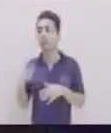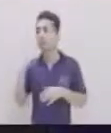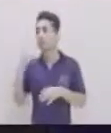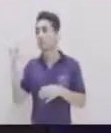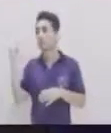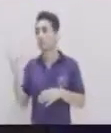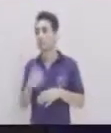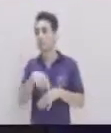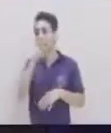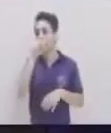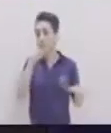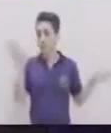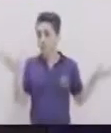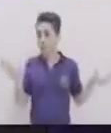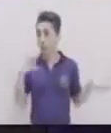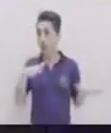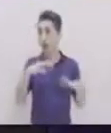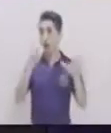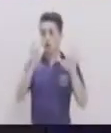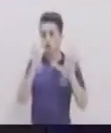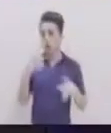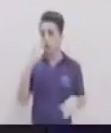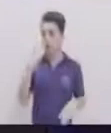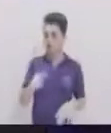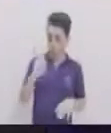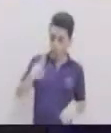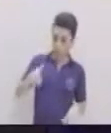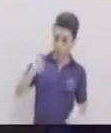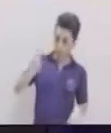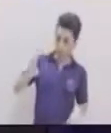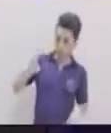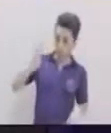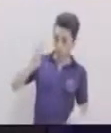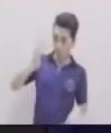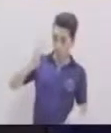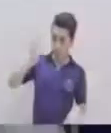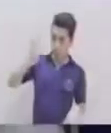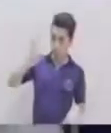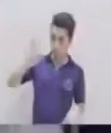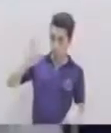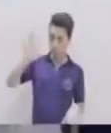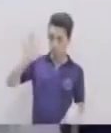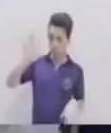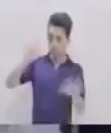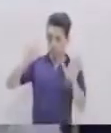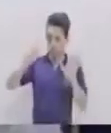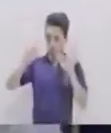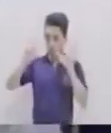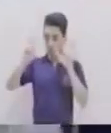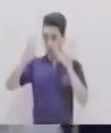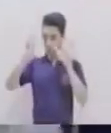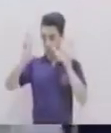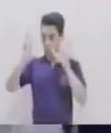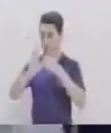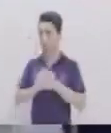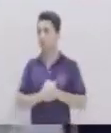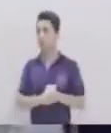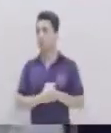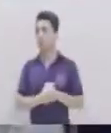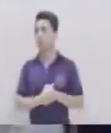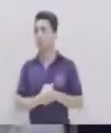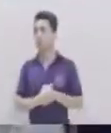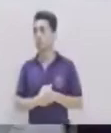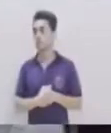en este caso sería el pájaro. Hay 8. Entonces digo 1, 2, 3,